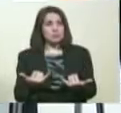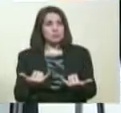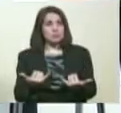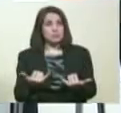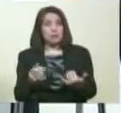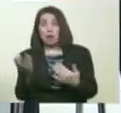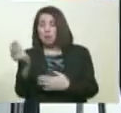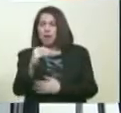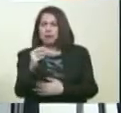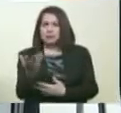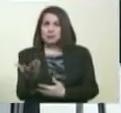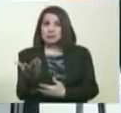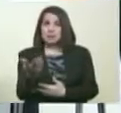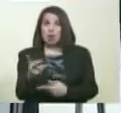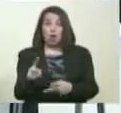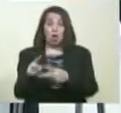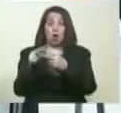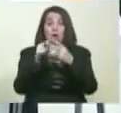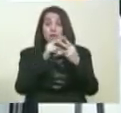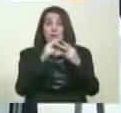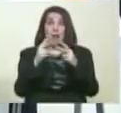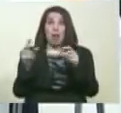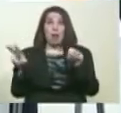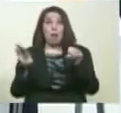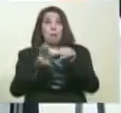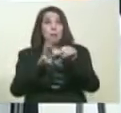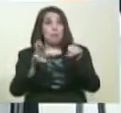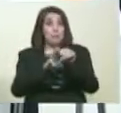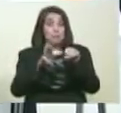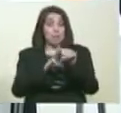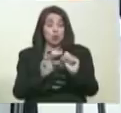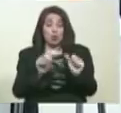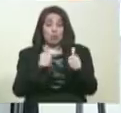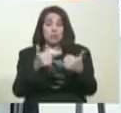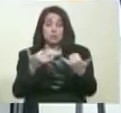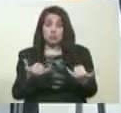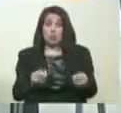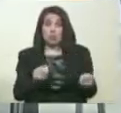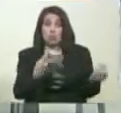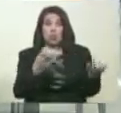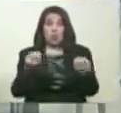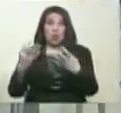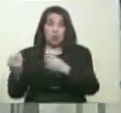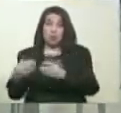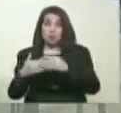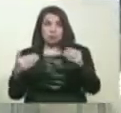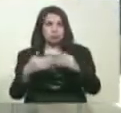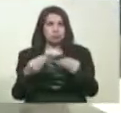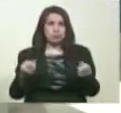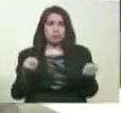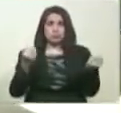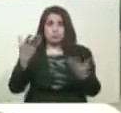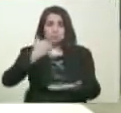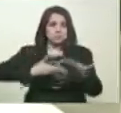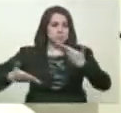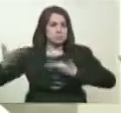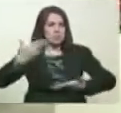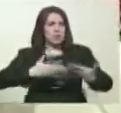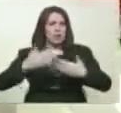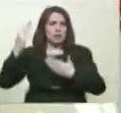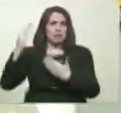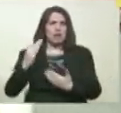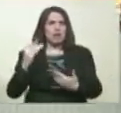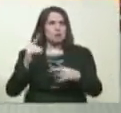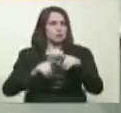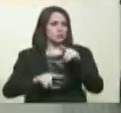ahora más, los créditos en petro que voy a empezar a dar a partir de hoy, para que ustedes tengan su divisa, traigan sus equipos, sus cosas.